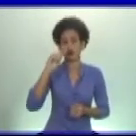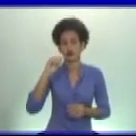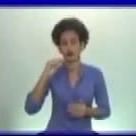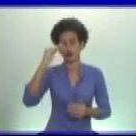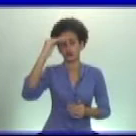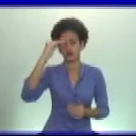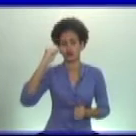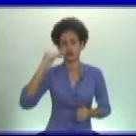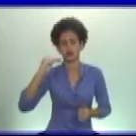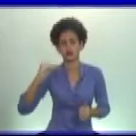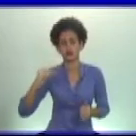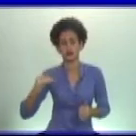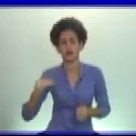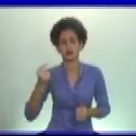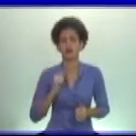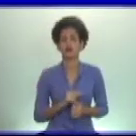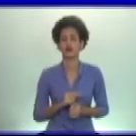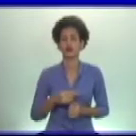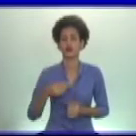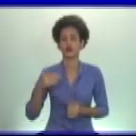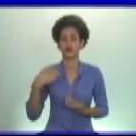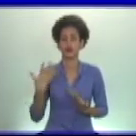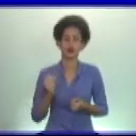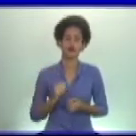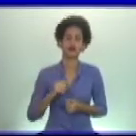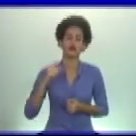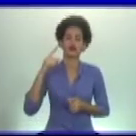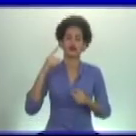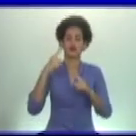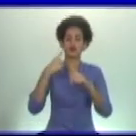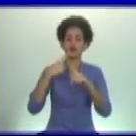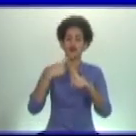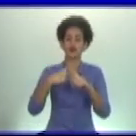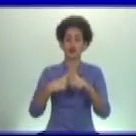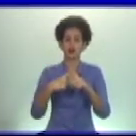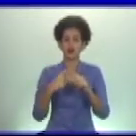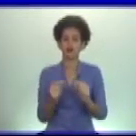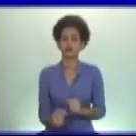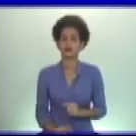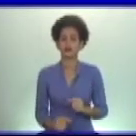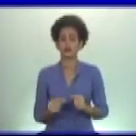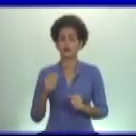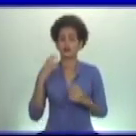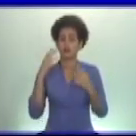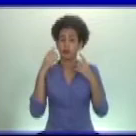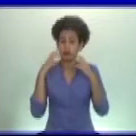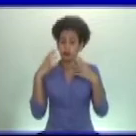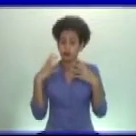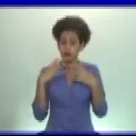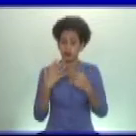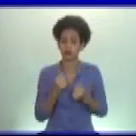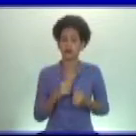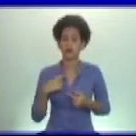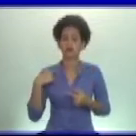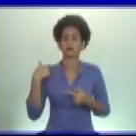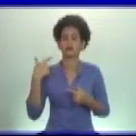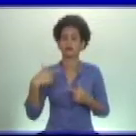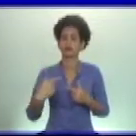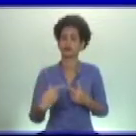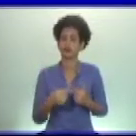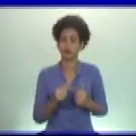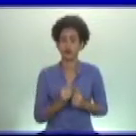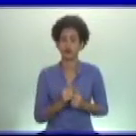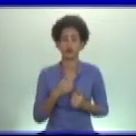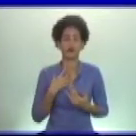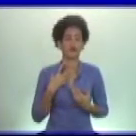tanto, es decreciente para las X, y es importante, recuerden que la monotonía tenemos que verlo a partir de los